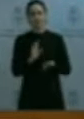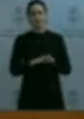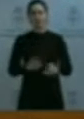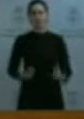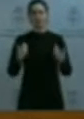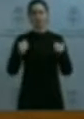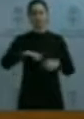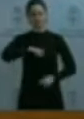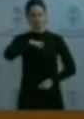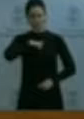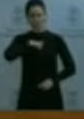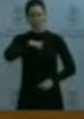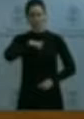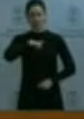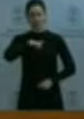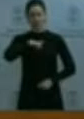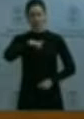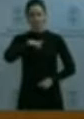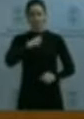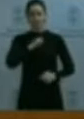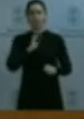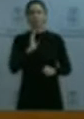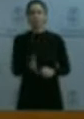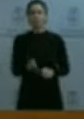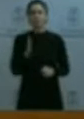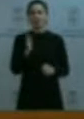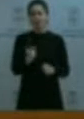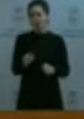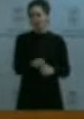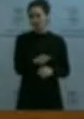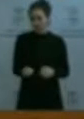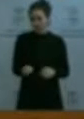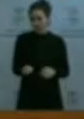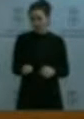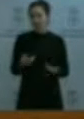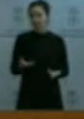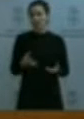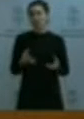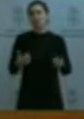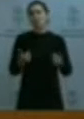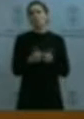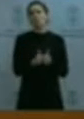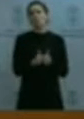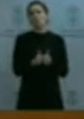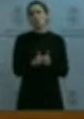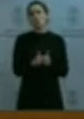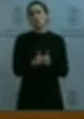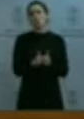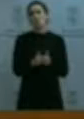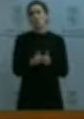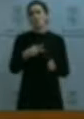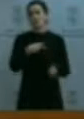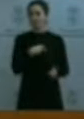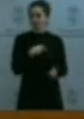penal. Proporcionar asistencia jurídica a los afectados. Mediar en la relación de los afectados con las entidades